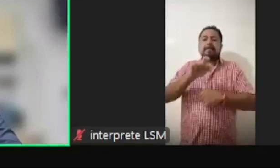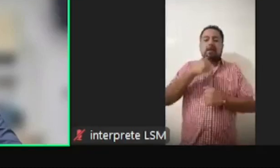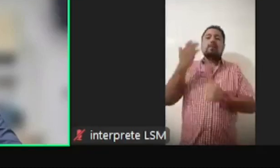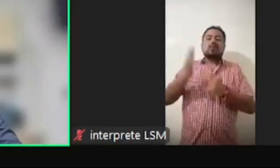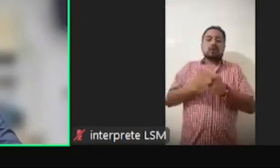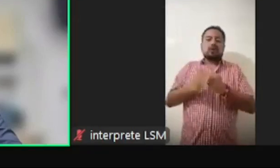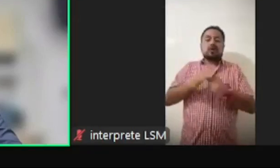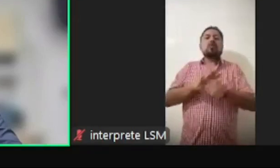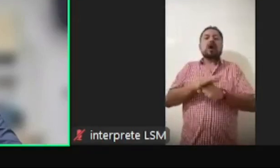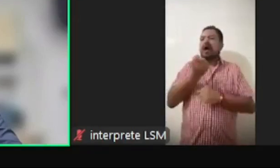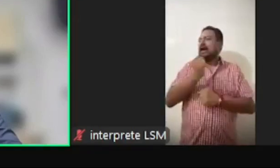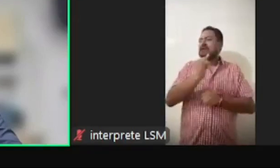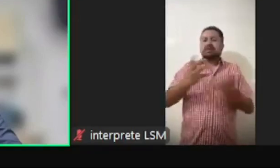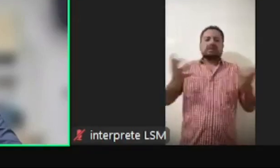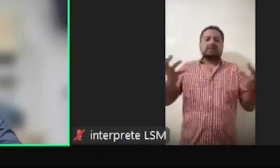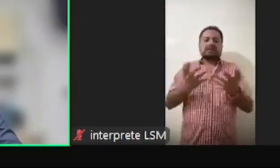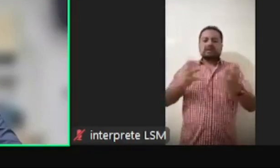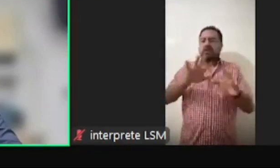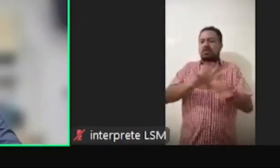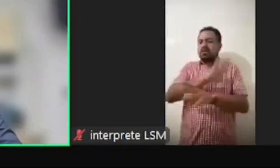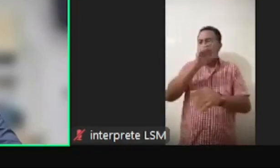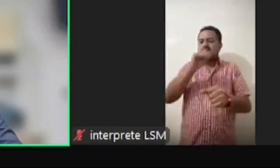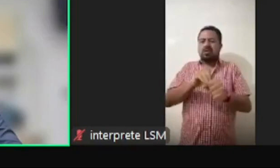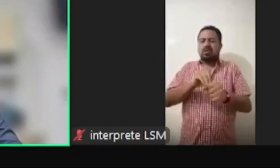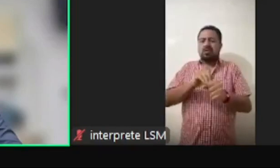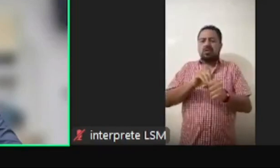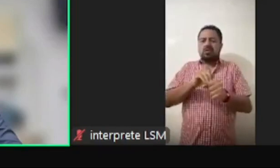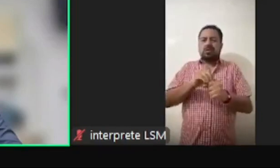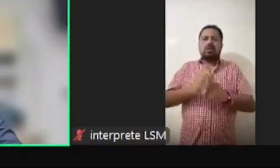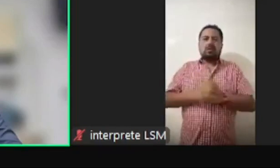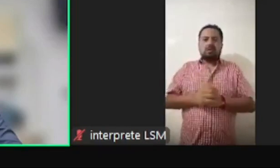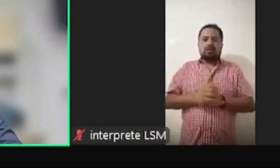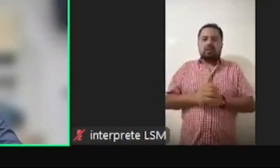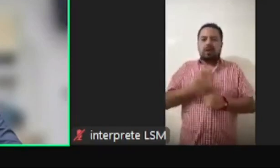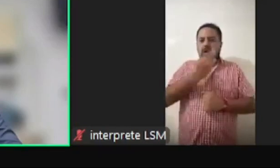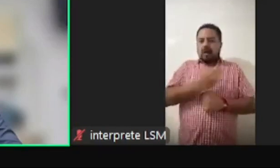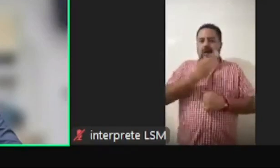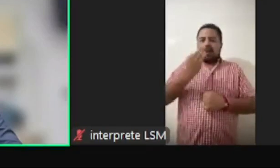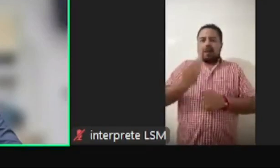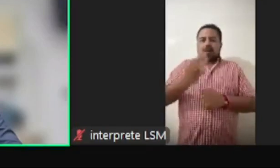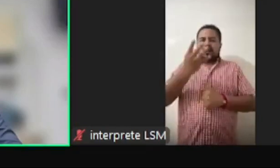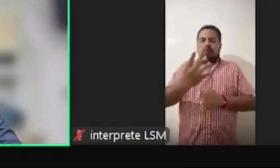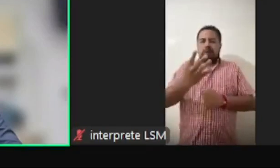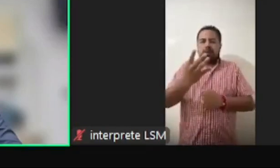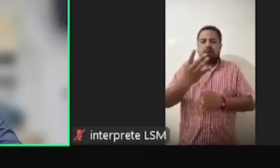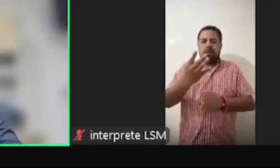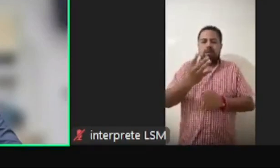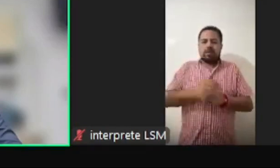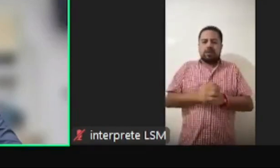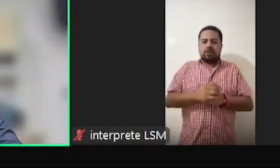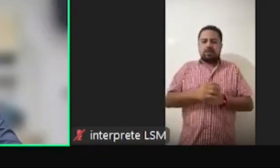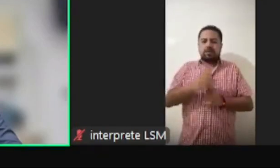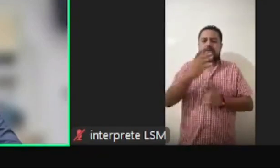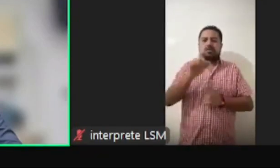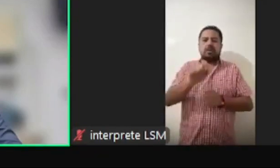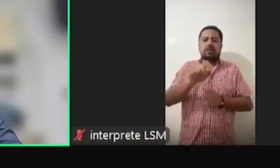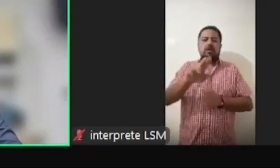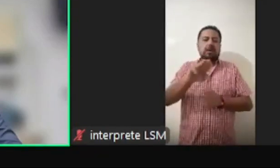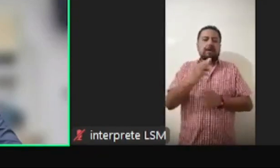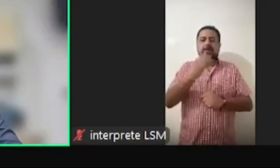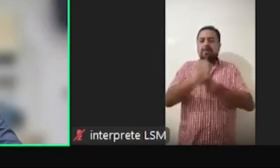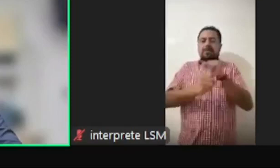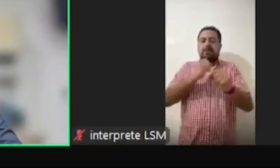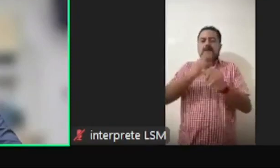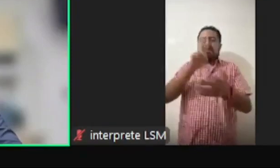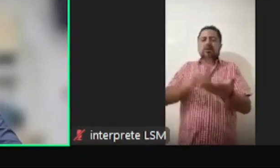así hizo, toda vez que con fecha 4 y 8 de mayo de